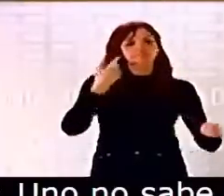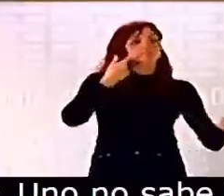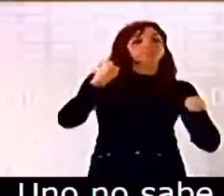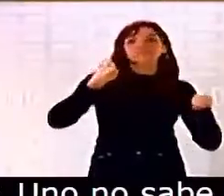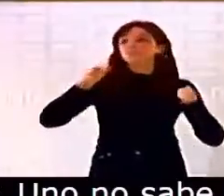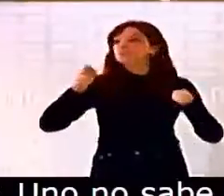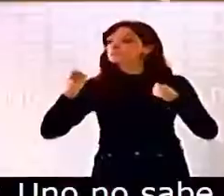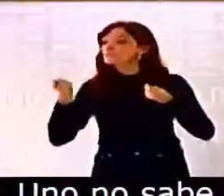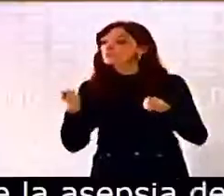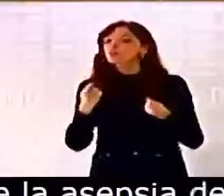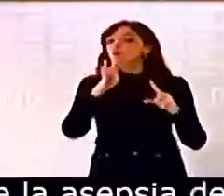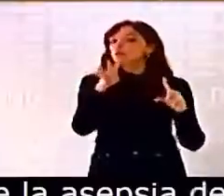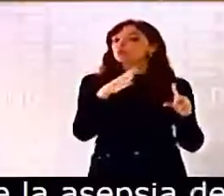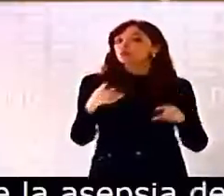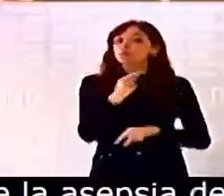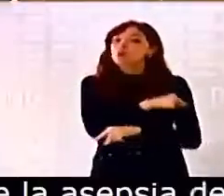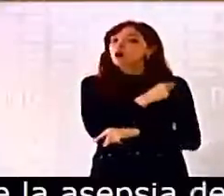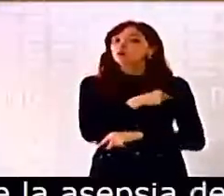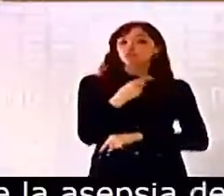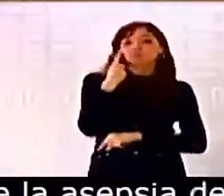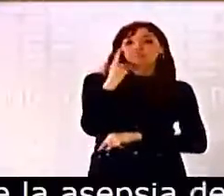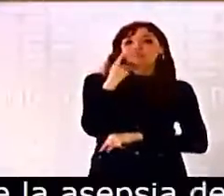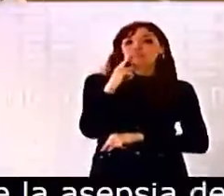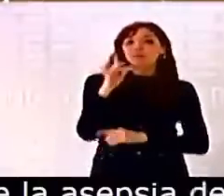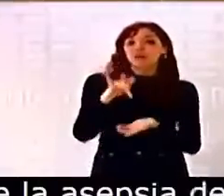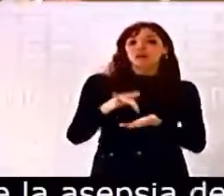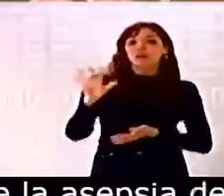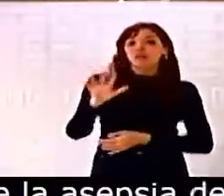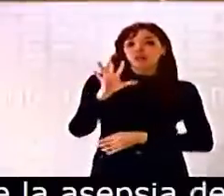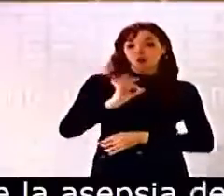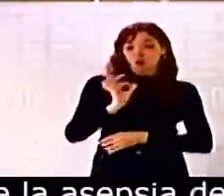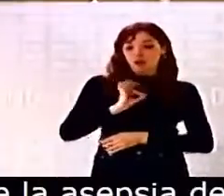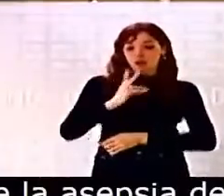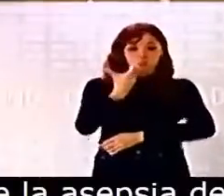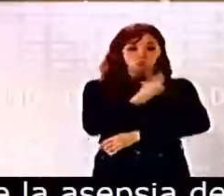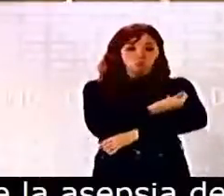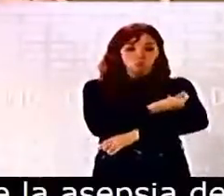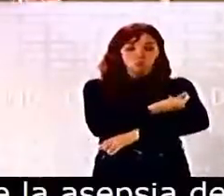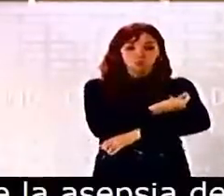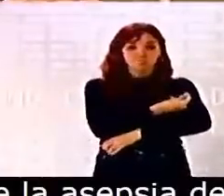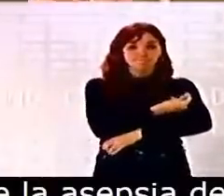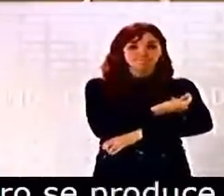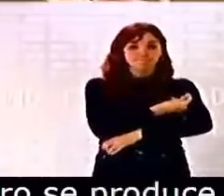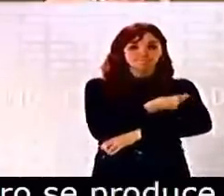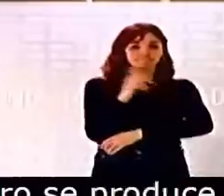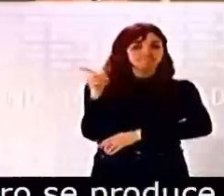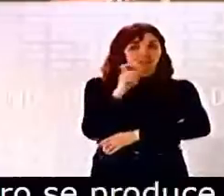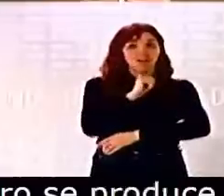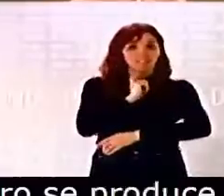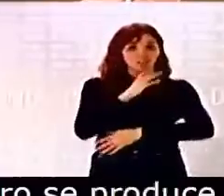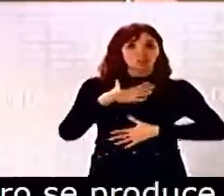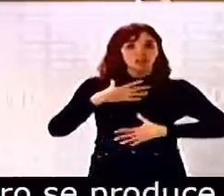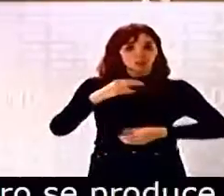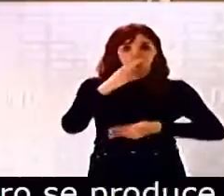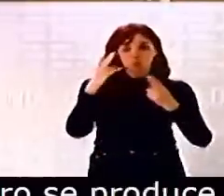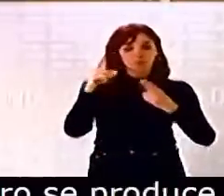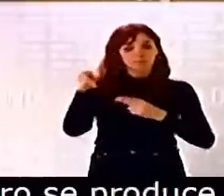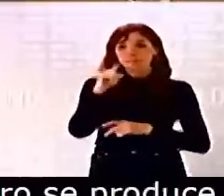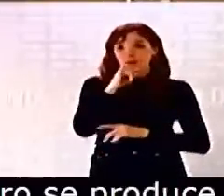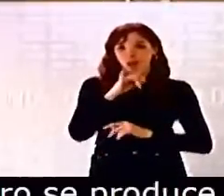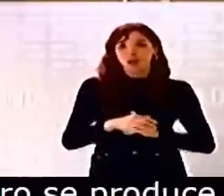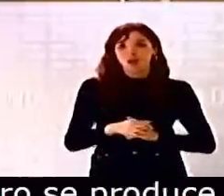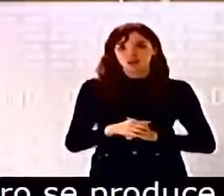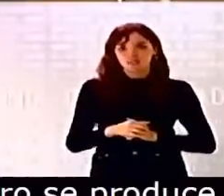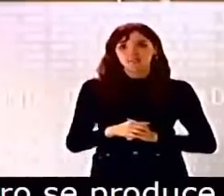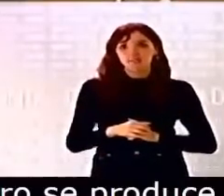plan de vacunación vemos que el 5 de enero se produce una vacunación que nos advierte Salud Pública que no se debía haber producido,